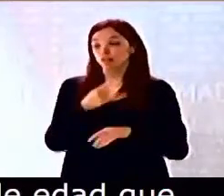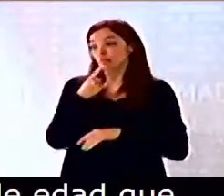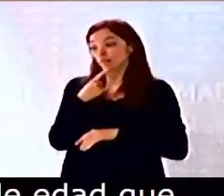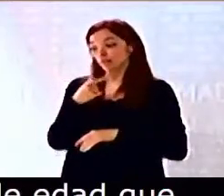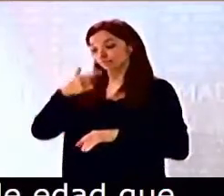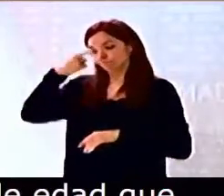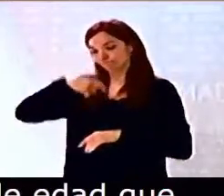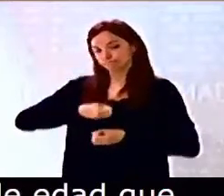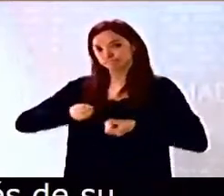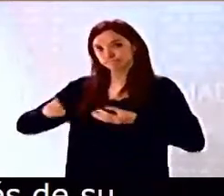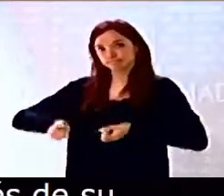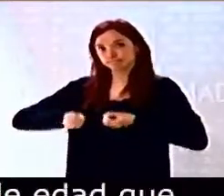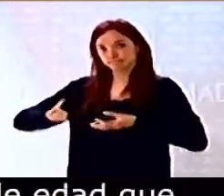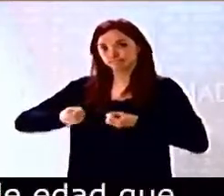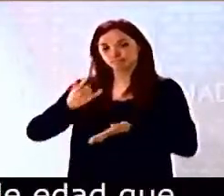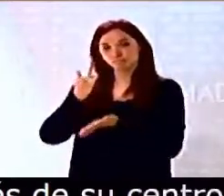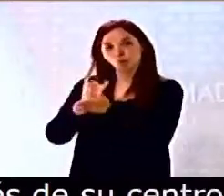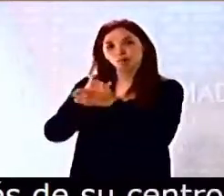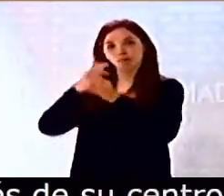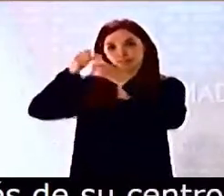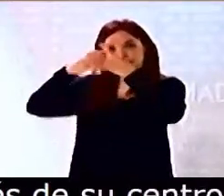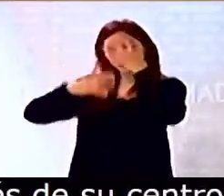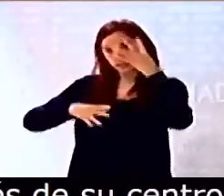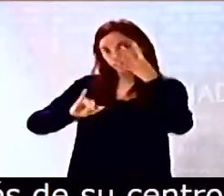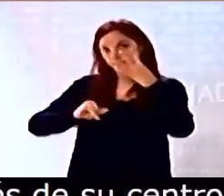comprobar que están en los listados, ¿no?